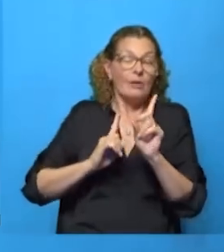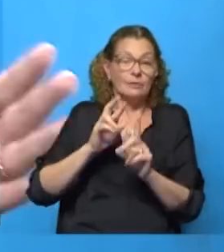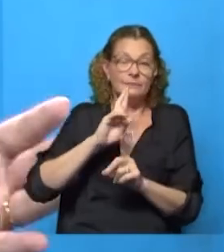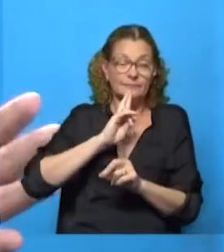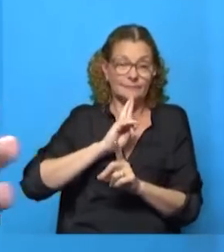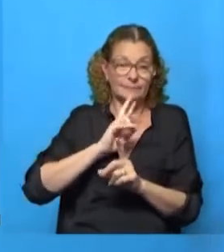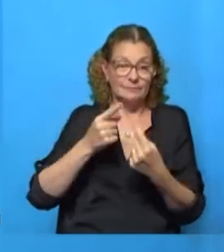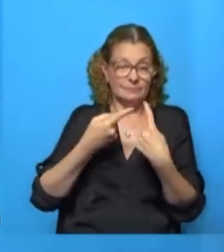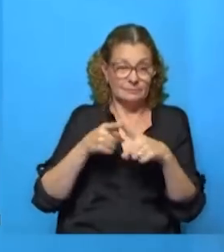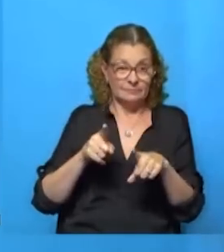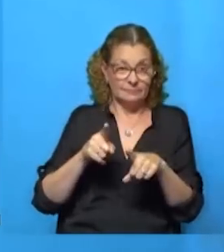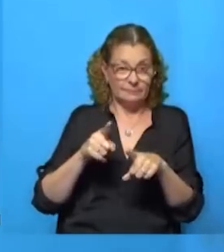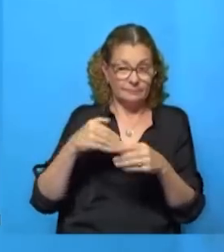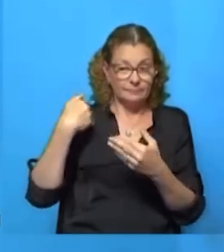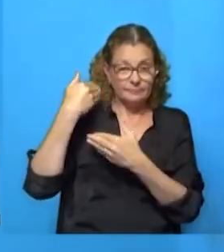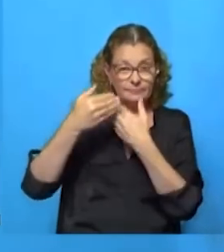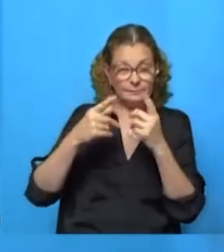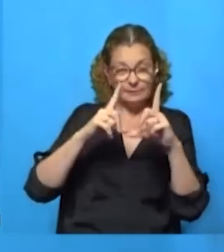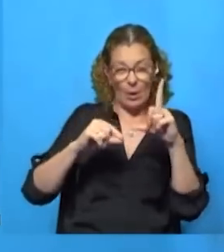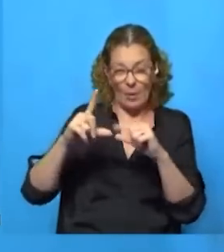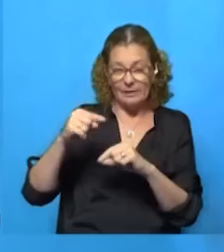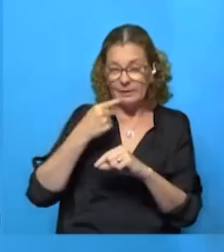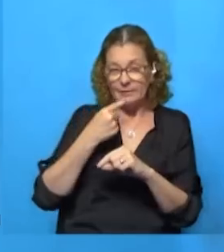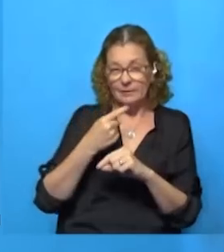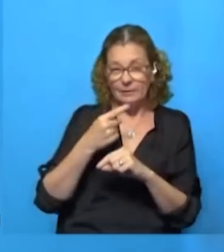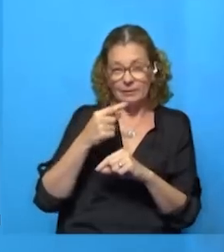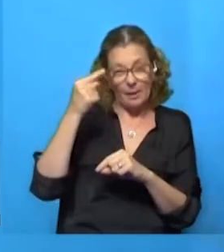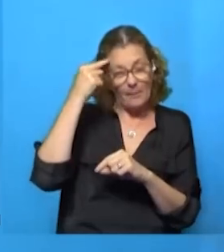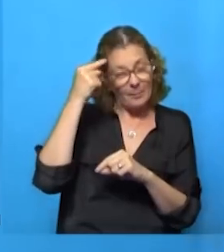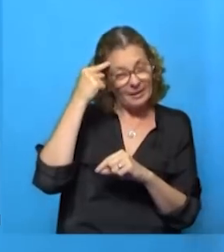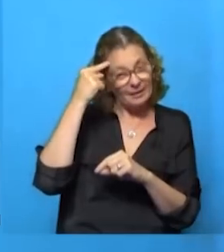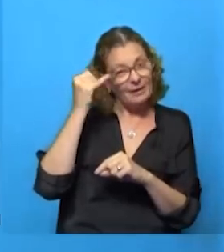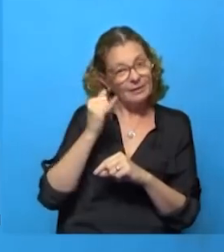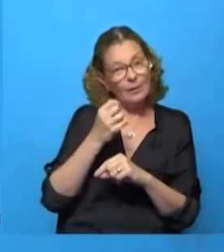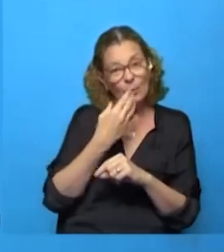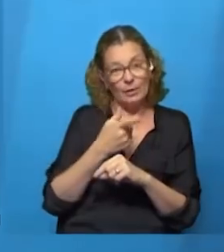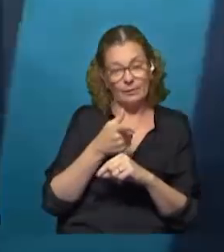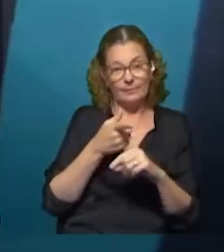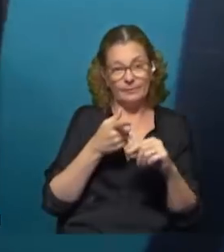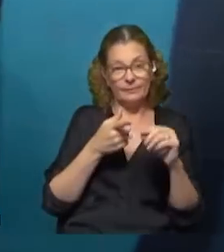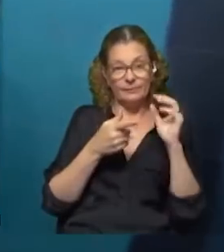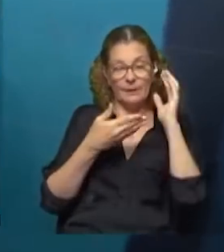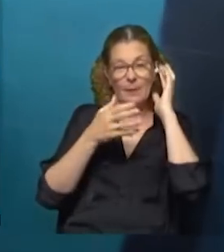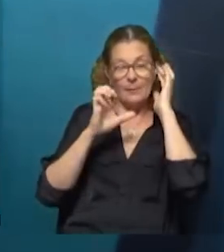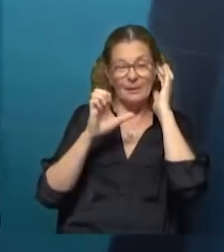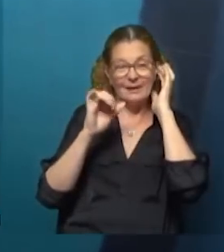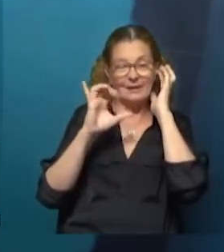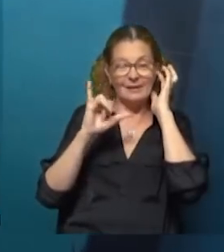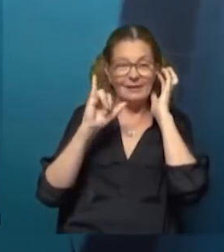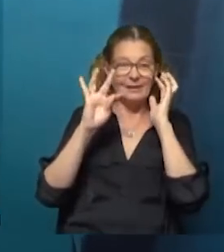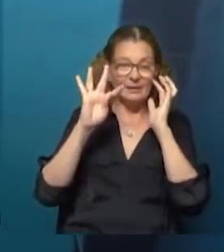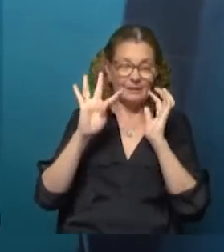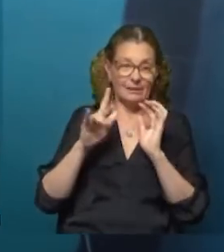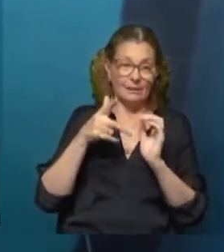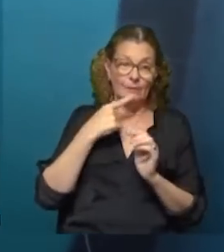resultado es distinto a lo que venían trazando las encuestas y uno empieza a pensar y Sí bueno el brexit es Es como